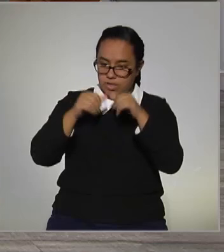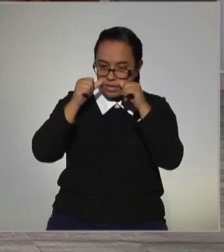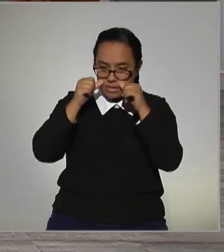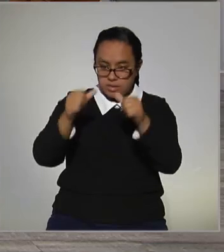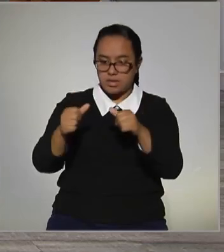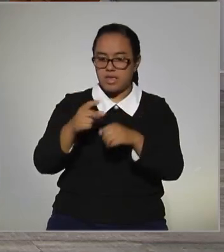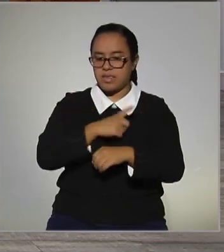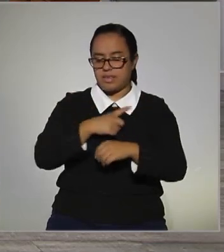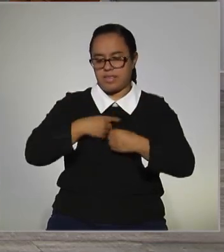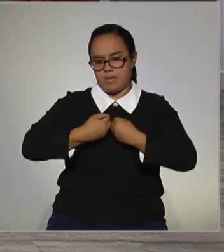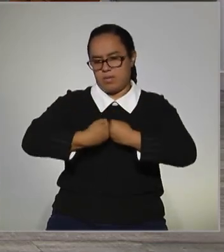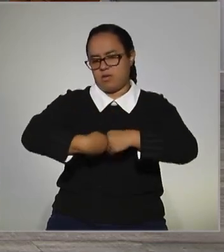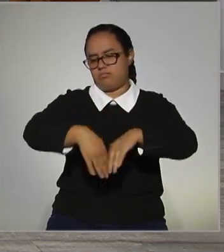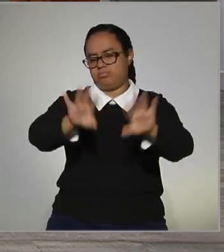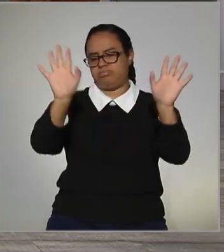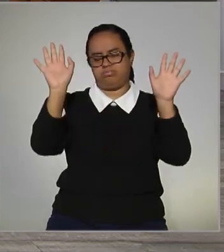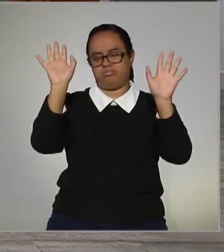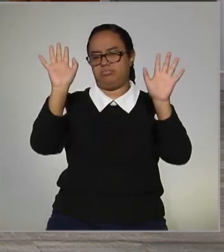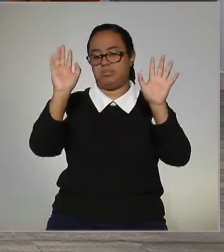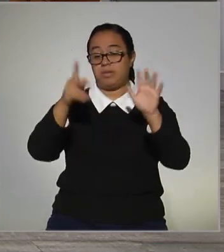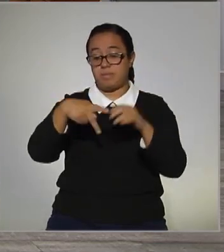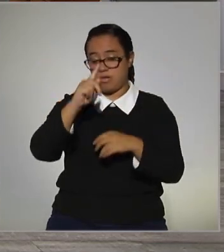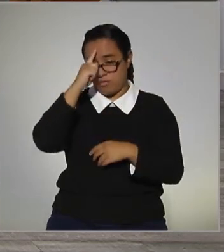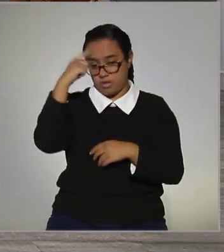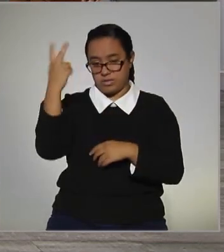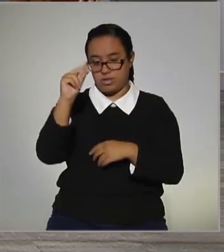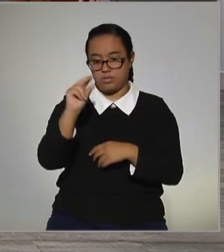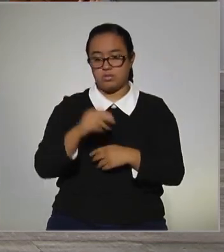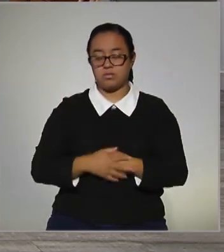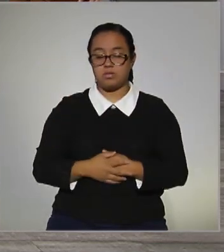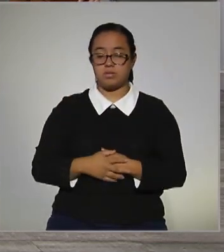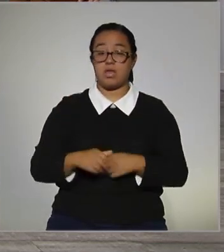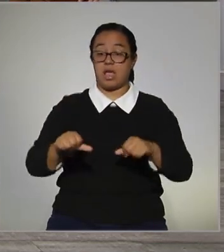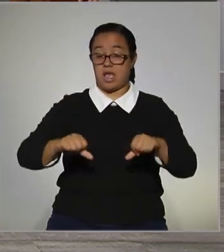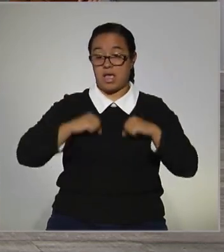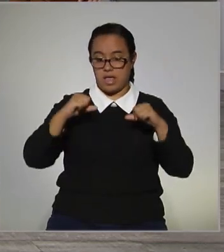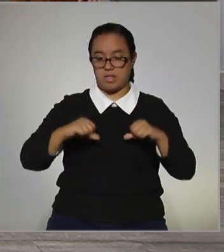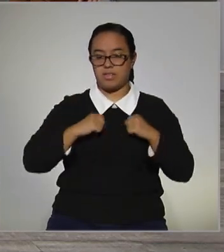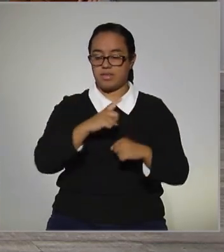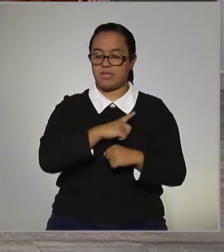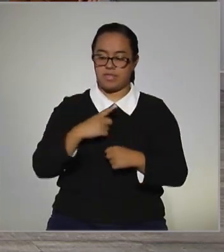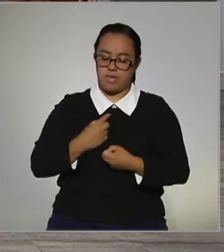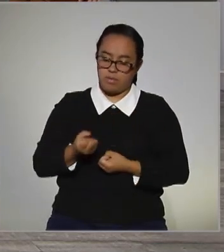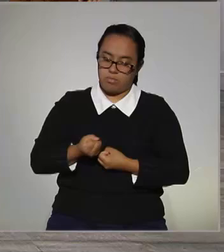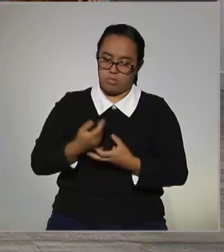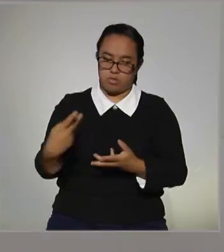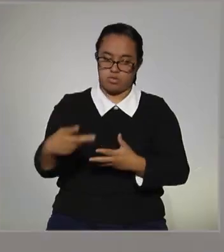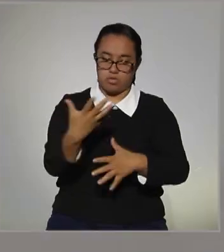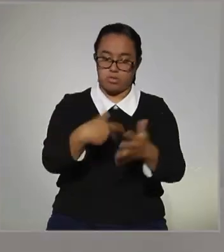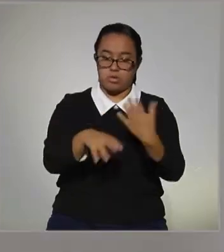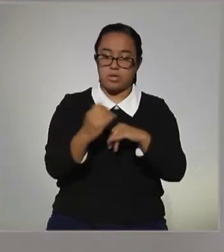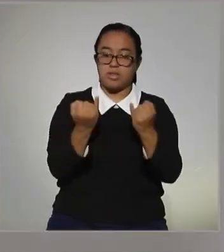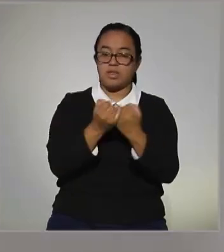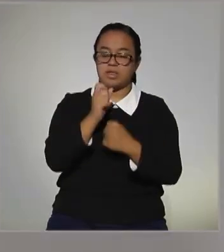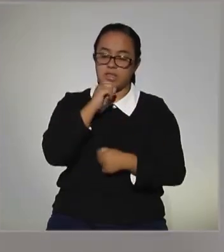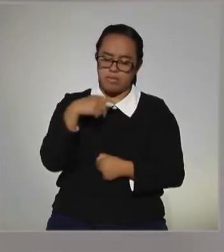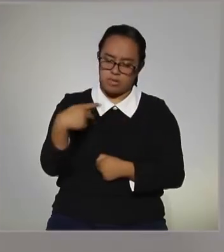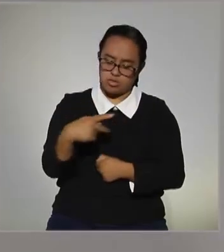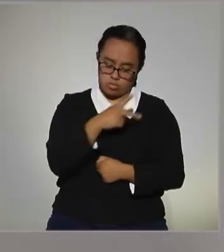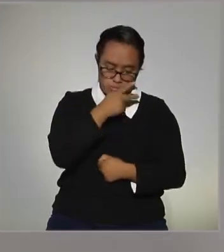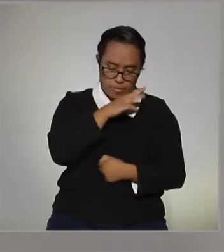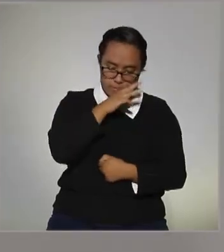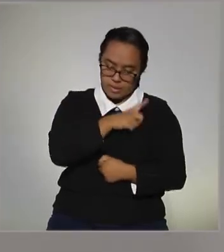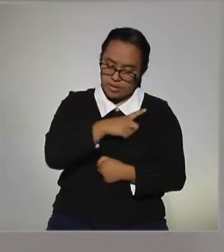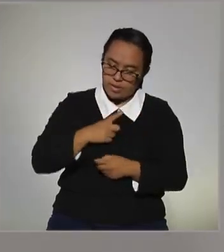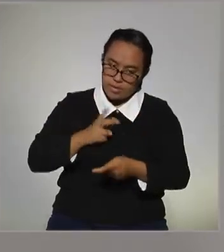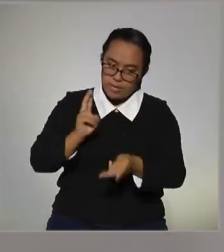poder soltar, ¿no? No es fácil, pero es necesario. Gracias. Sí, con el adolescente, o sea, hay que darle voz al adolescente y también ponerle palabras como padre, aunque uno